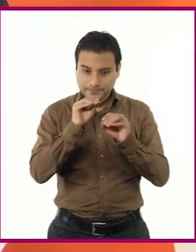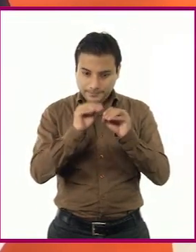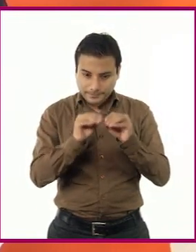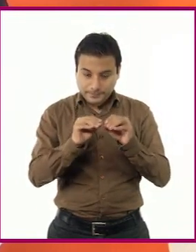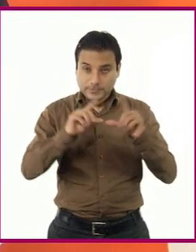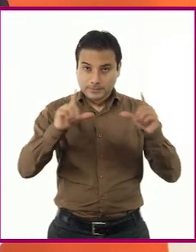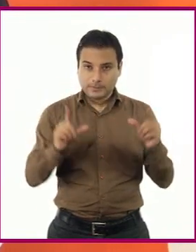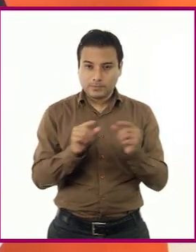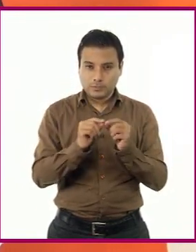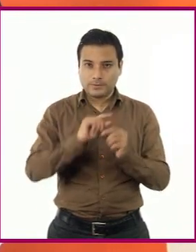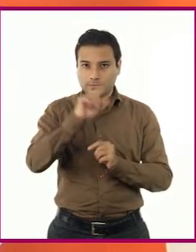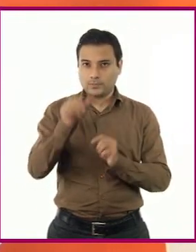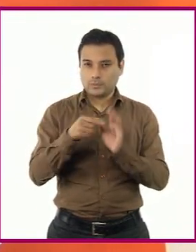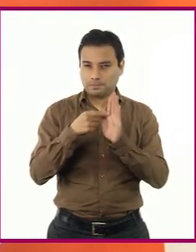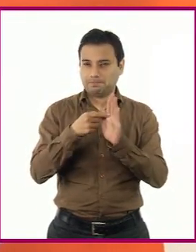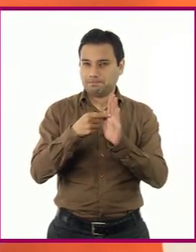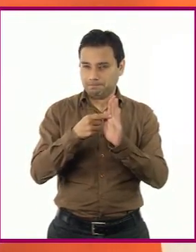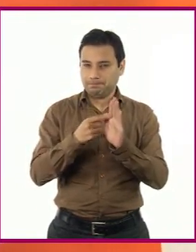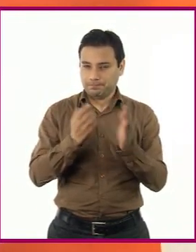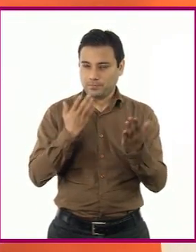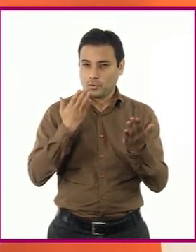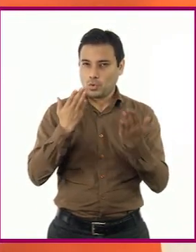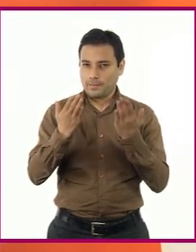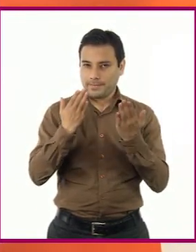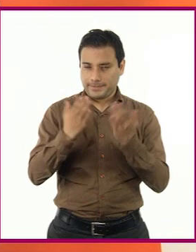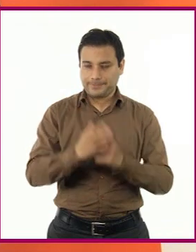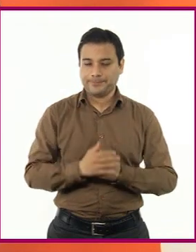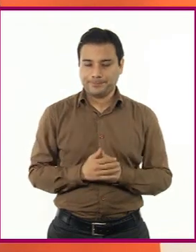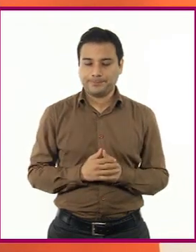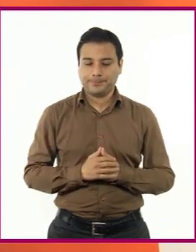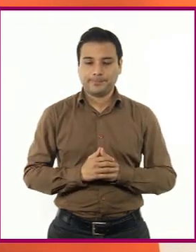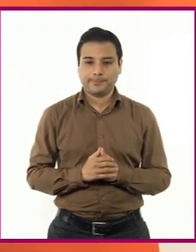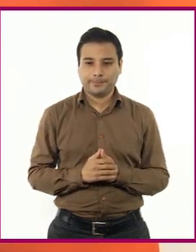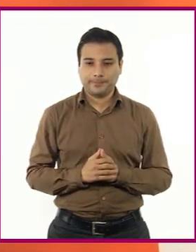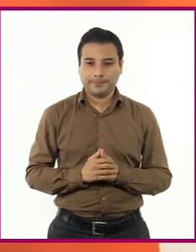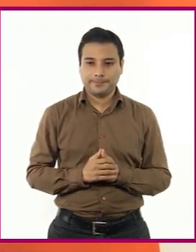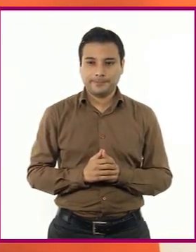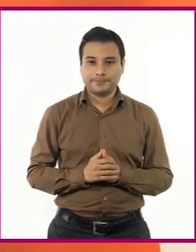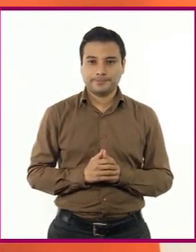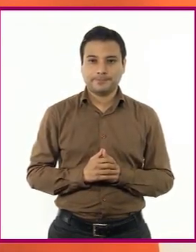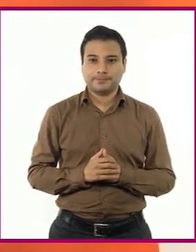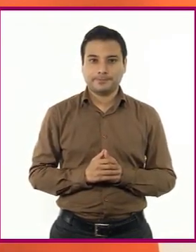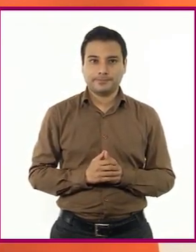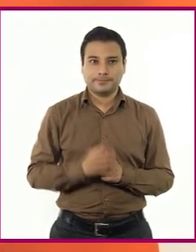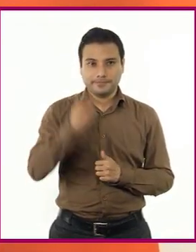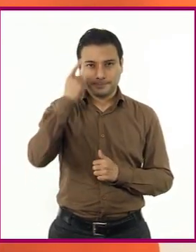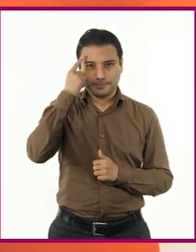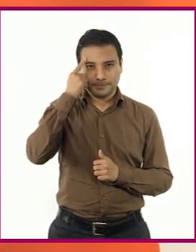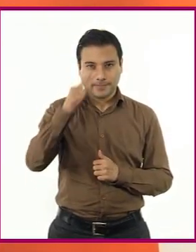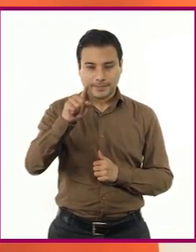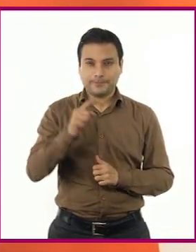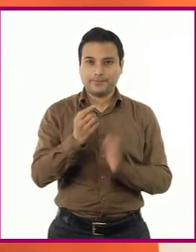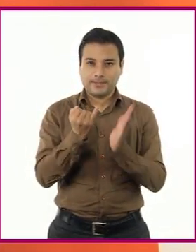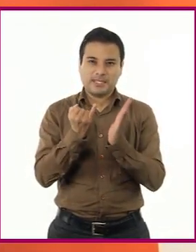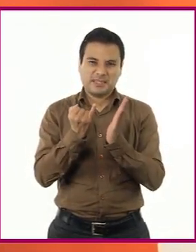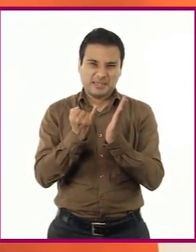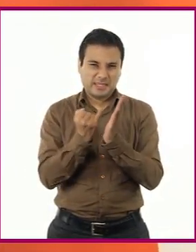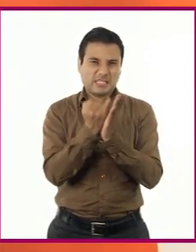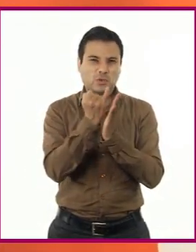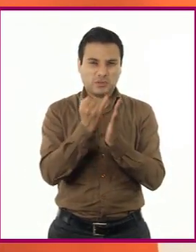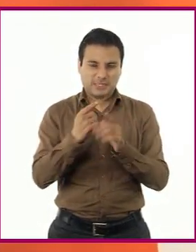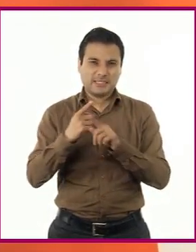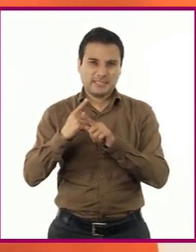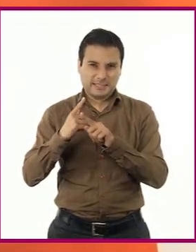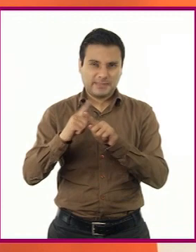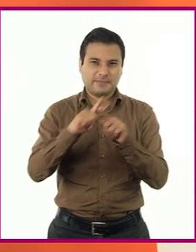y comparar los resultados de estudios reales en la vida cotidiana para la toma de decisiones en las distintas